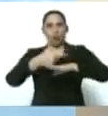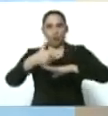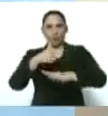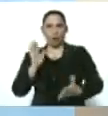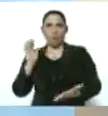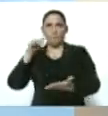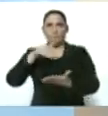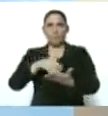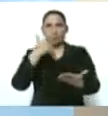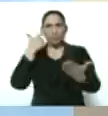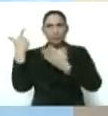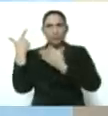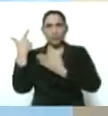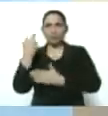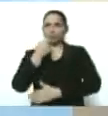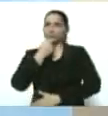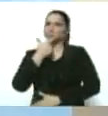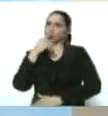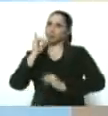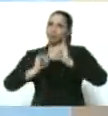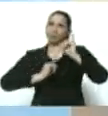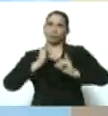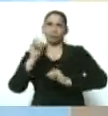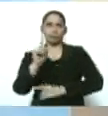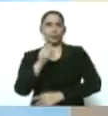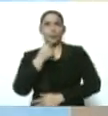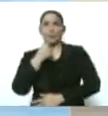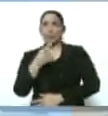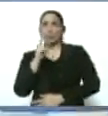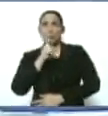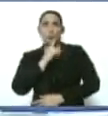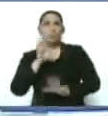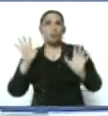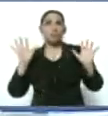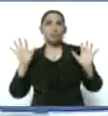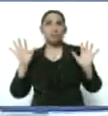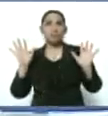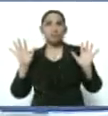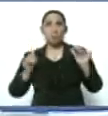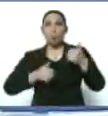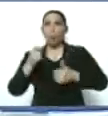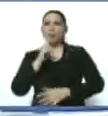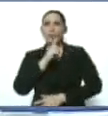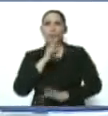Marcos Torres, mira. ¡Qué belleza! No me dijo cuál iba a ser el nombre.